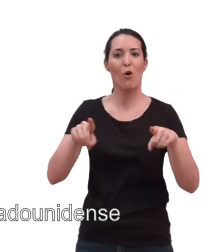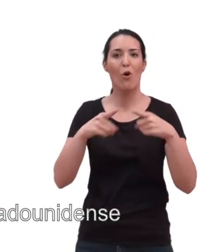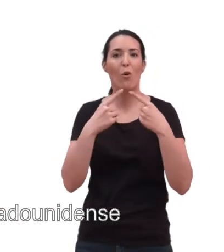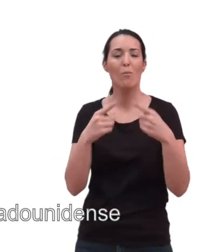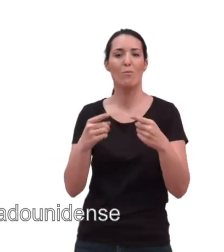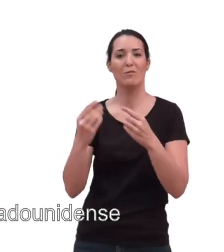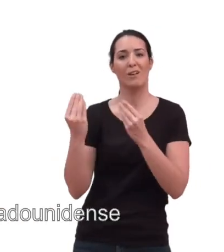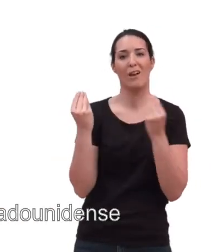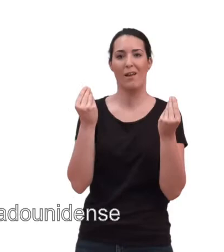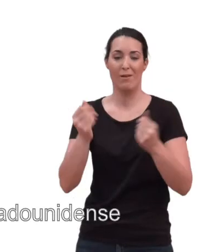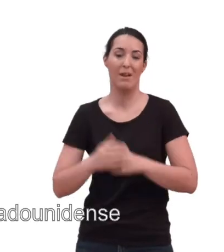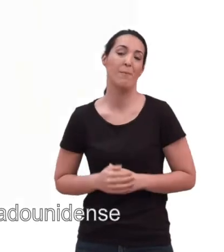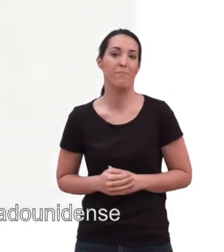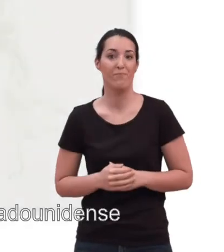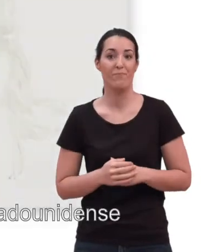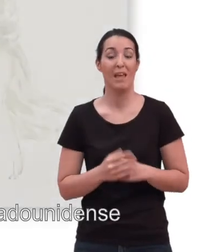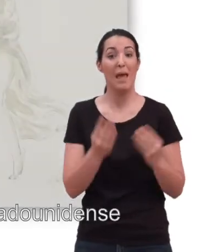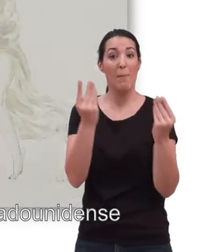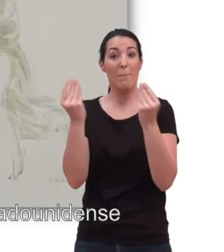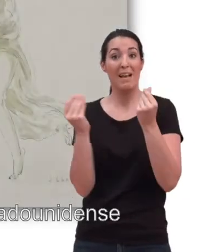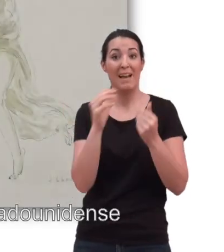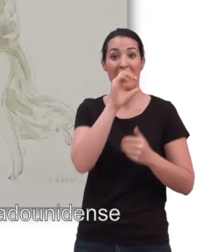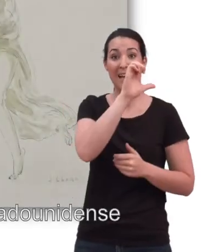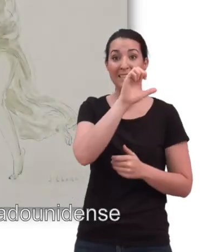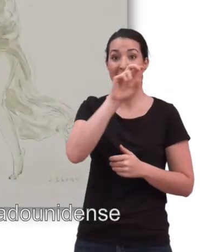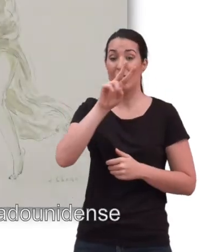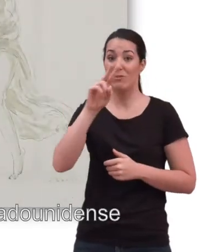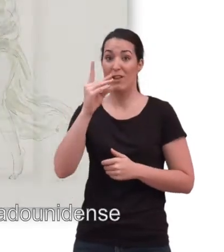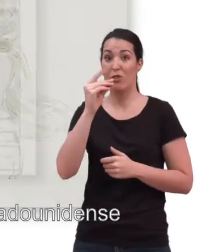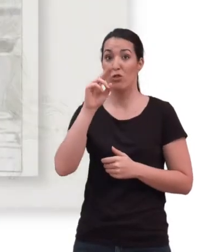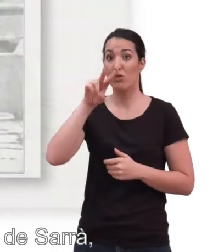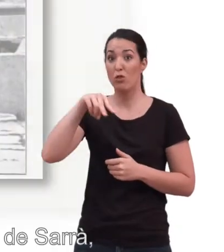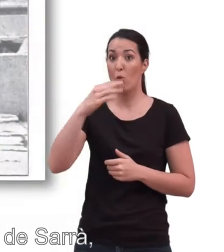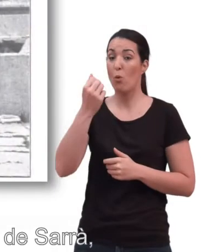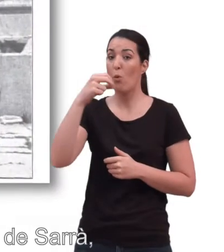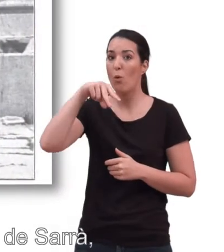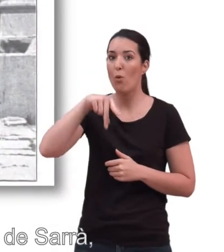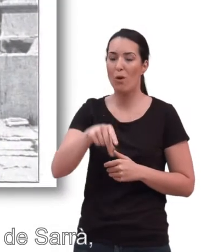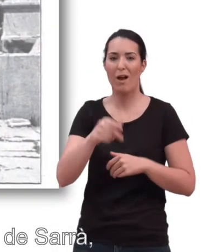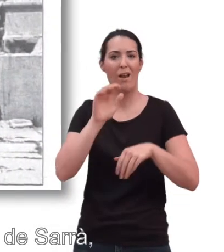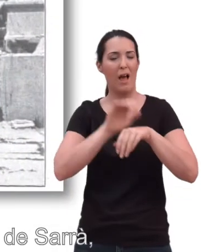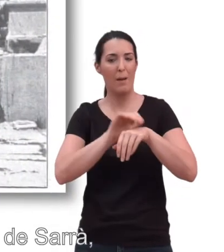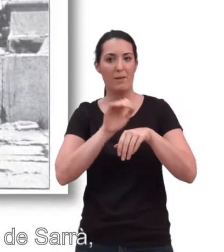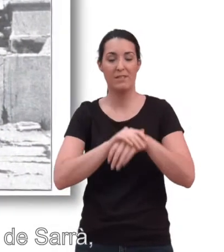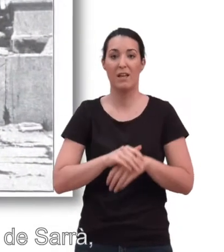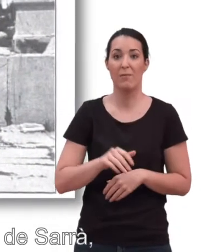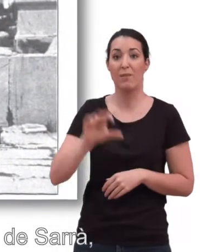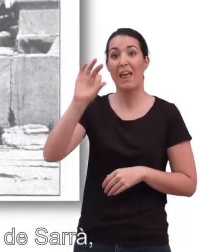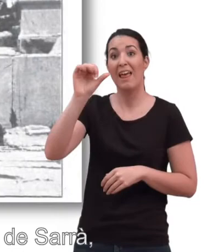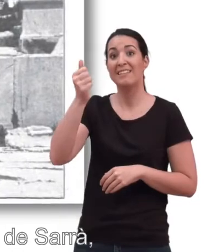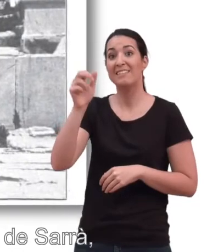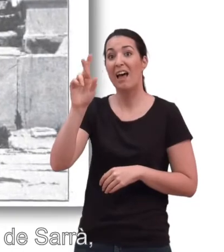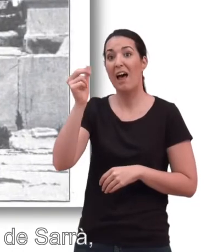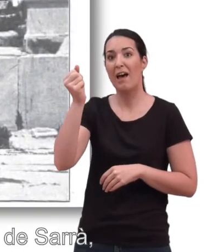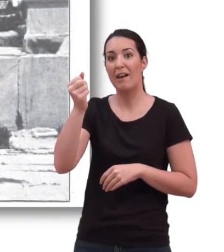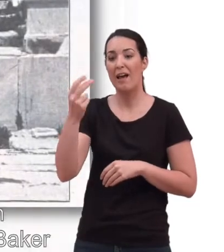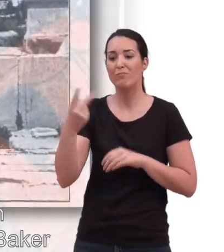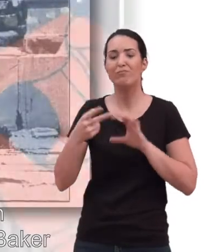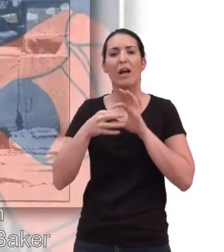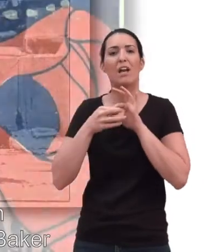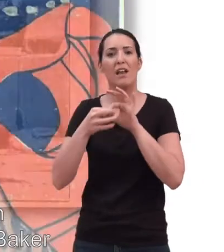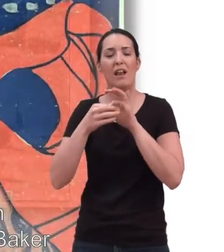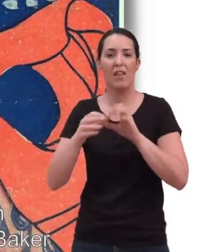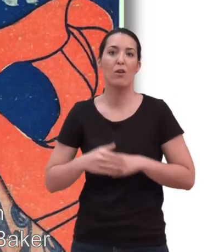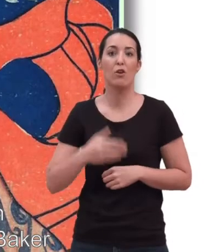su amistad con la bailarina estadounidense Isadora Duncan, a su relación con la catalana Áurea de Sarrà, pasando por